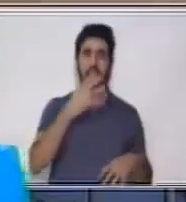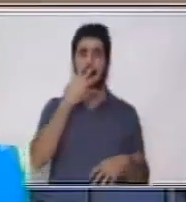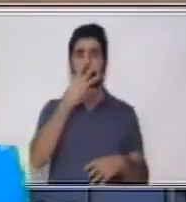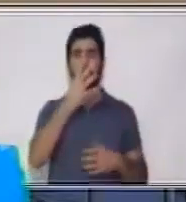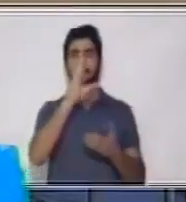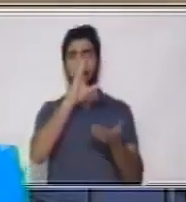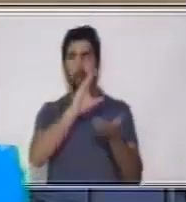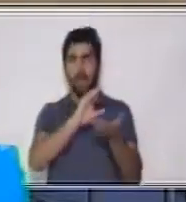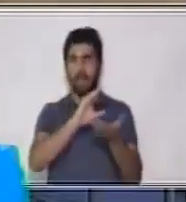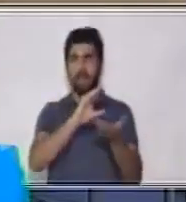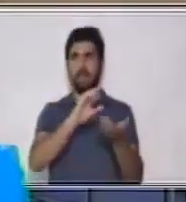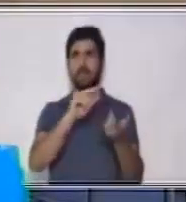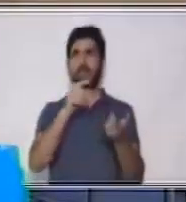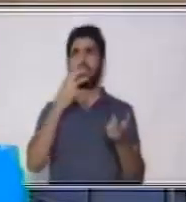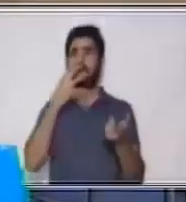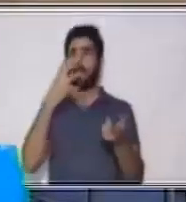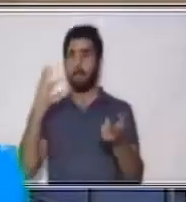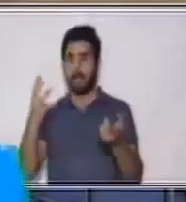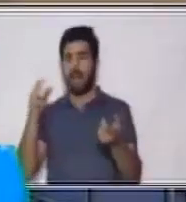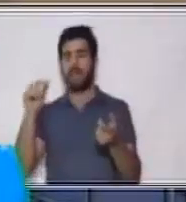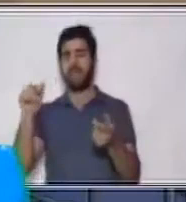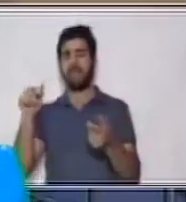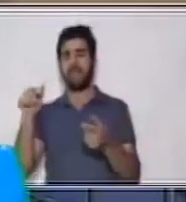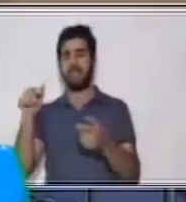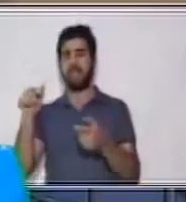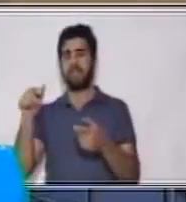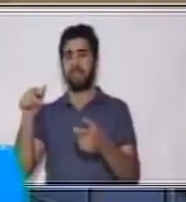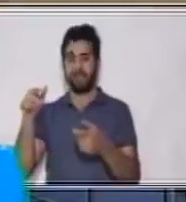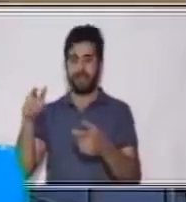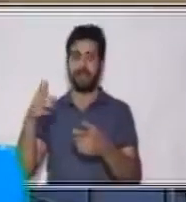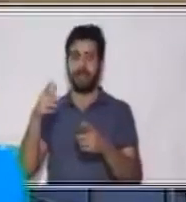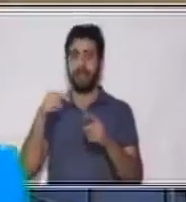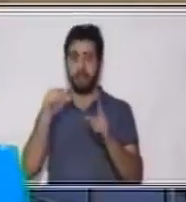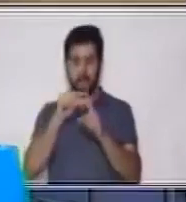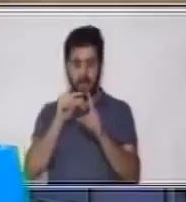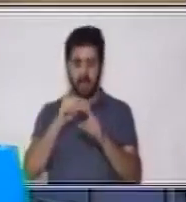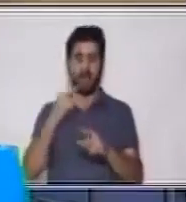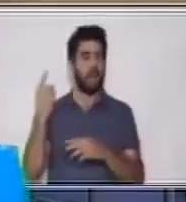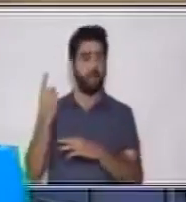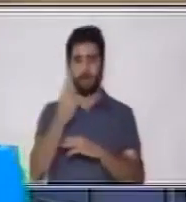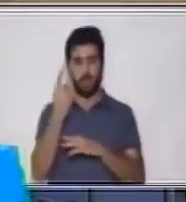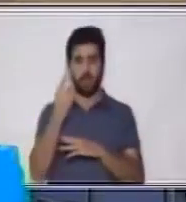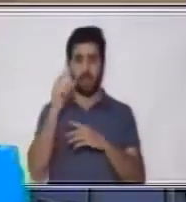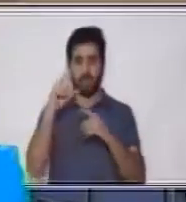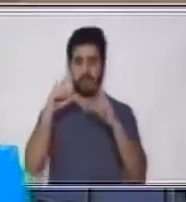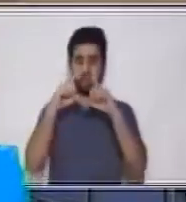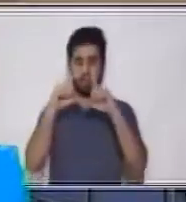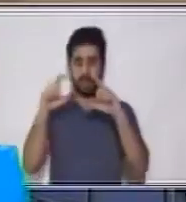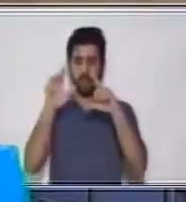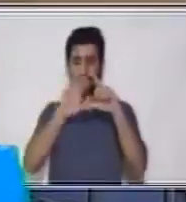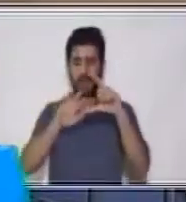Estas palabras se derivan de una palabra inicial o de una palabra primitiva.